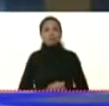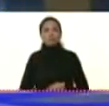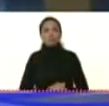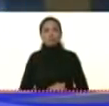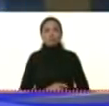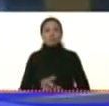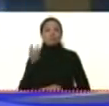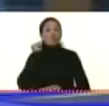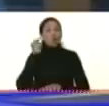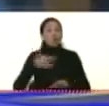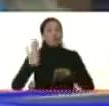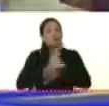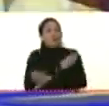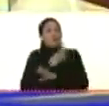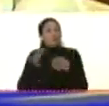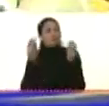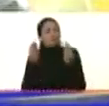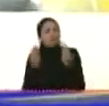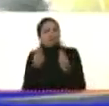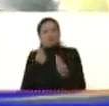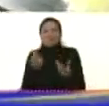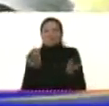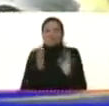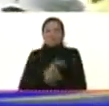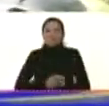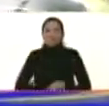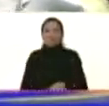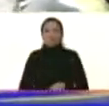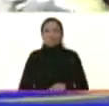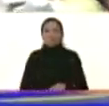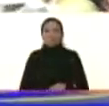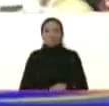Esas mujeres sí cantan, ¿vale? ¿Qué dicen?